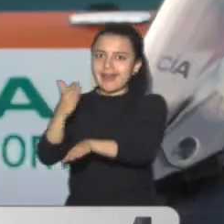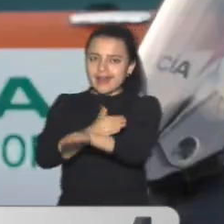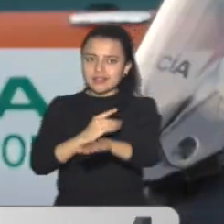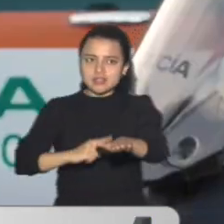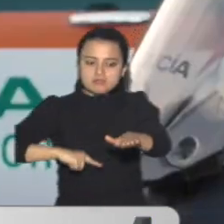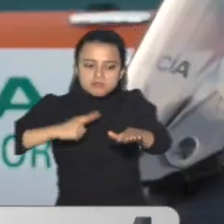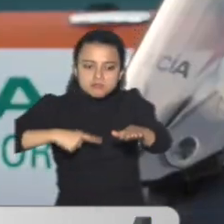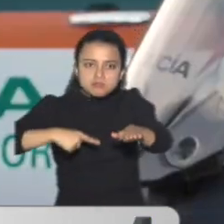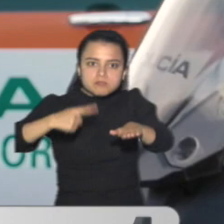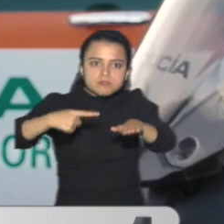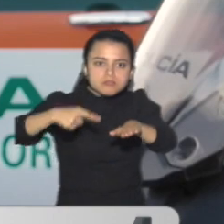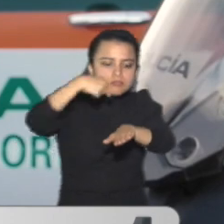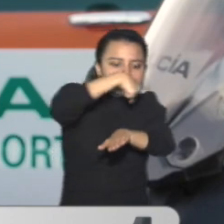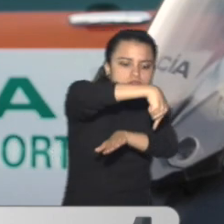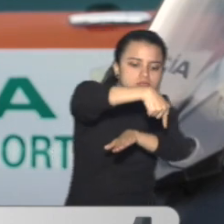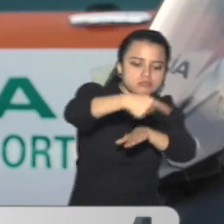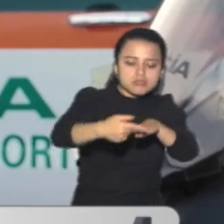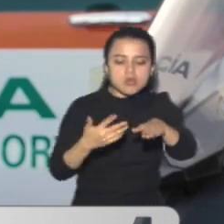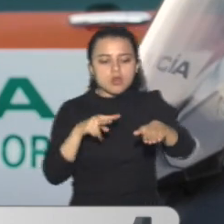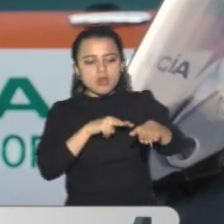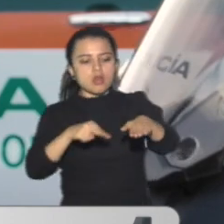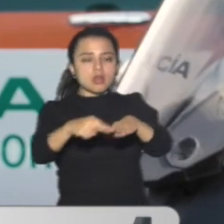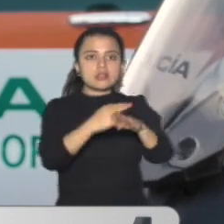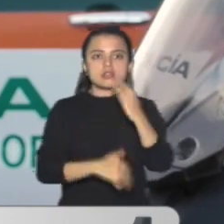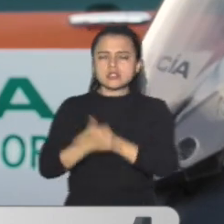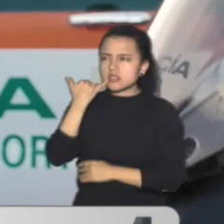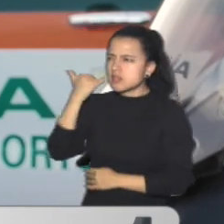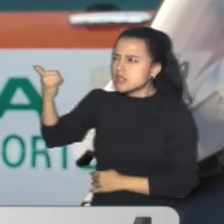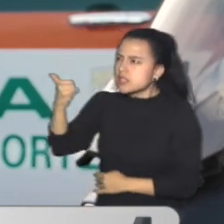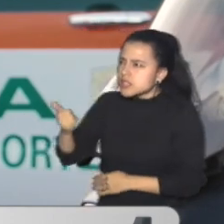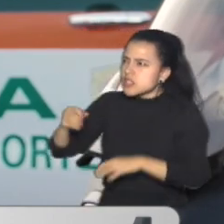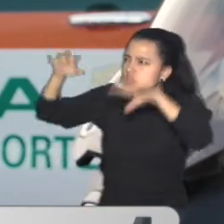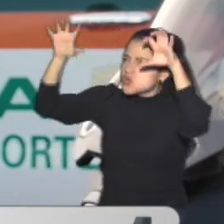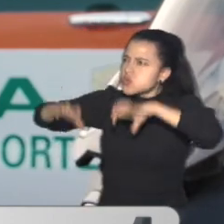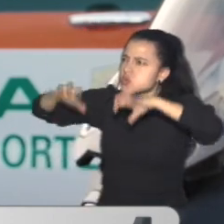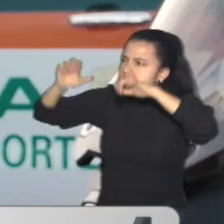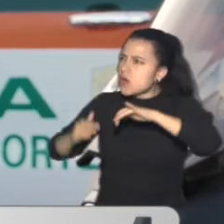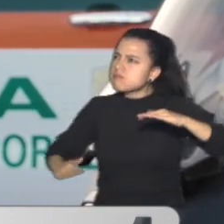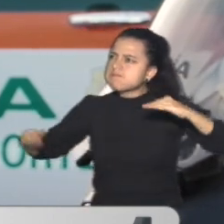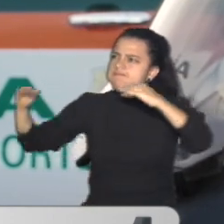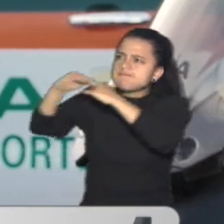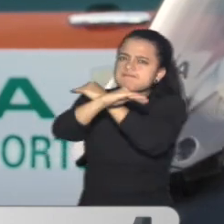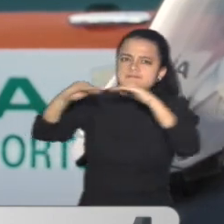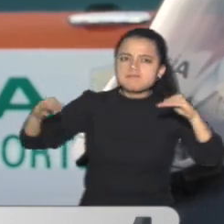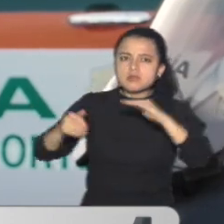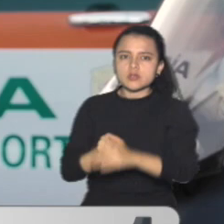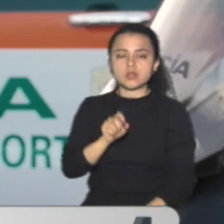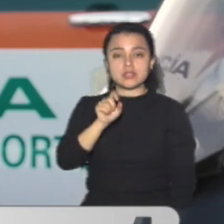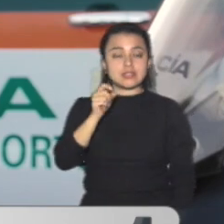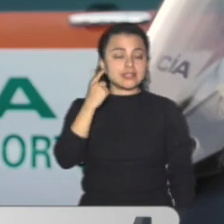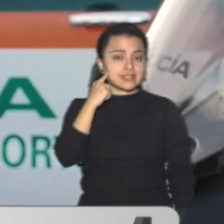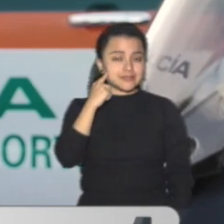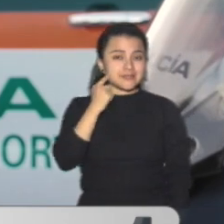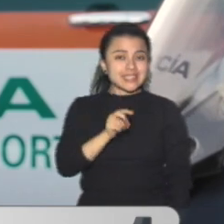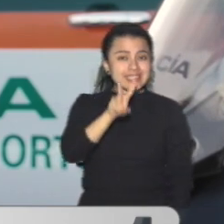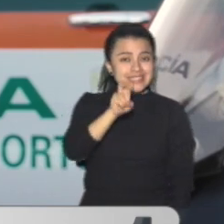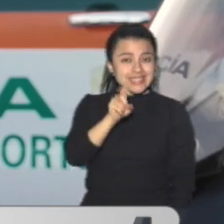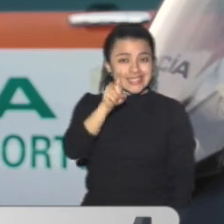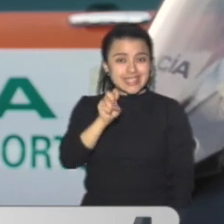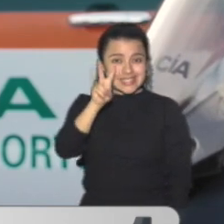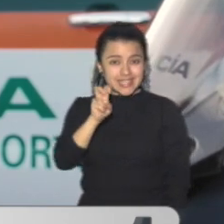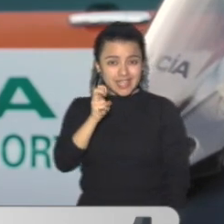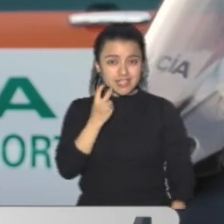recuerde que la lluvia no se han ido hay sitios del país que están cerrados y restringidos verifique a través del numeral 7 6 7 el estado de las mismas